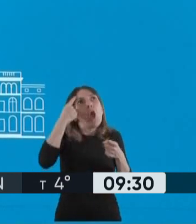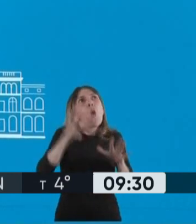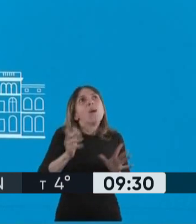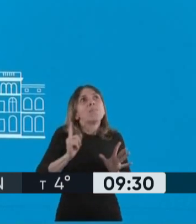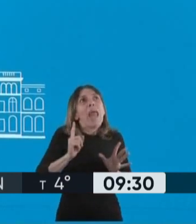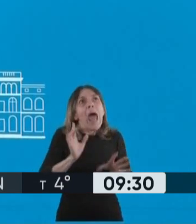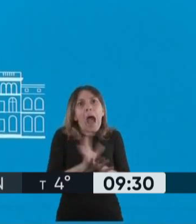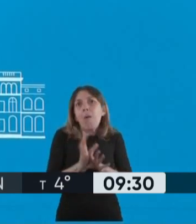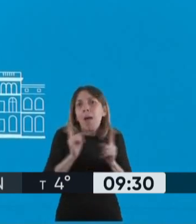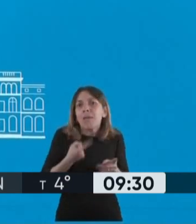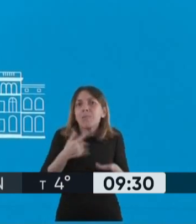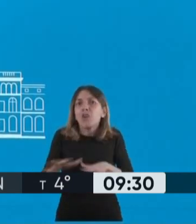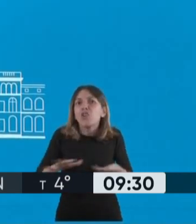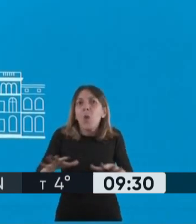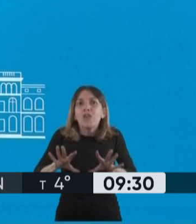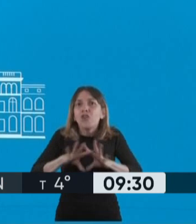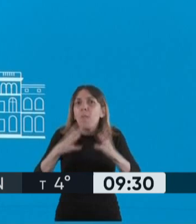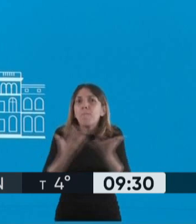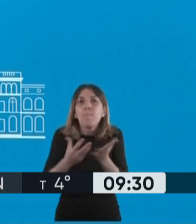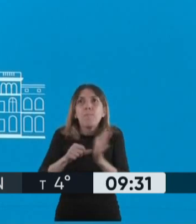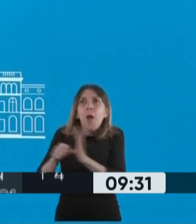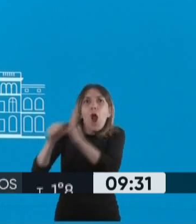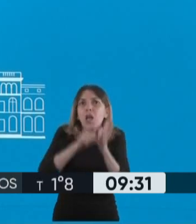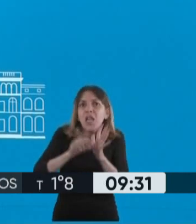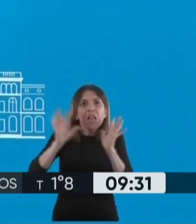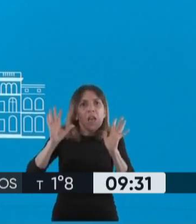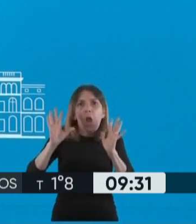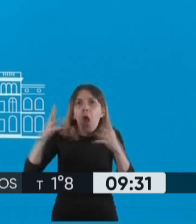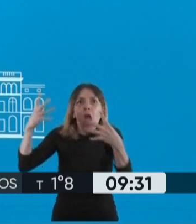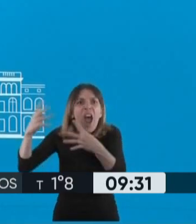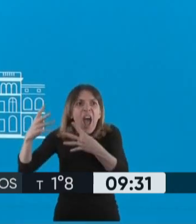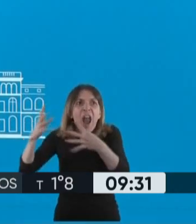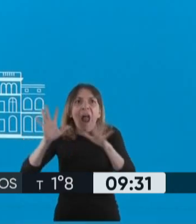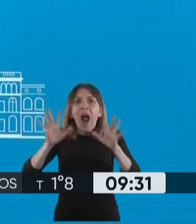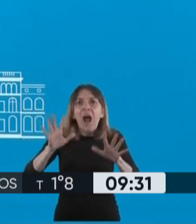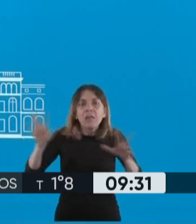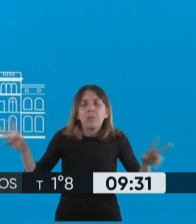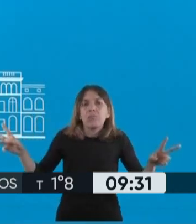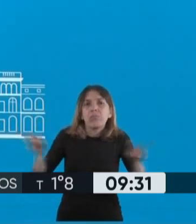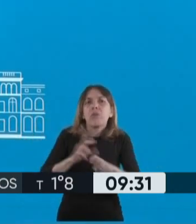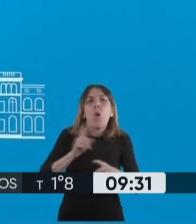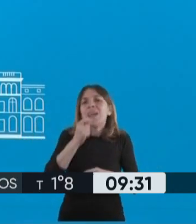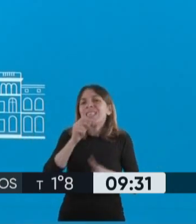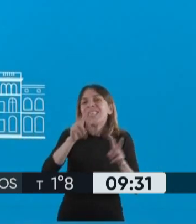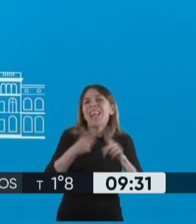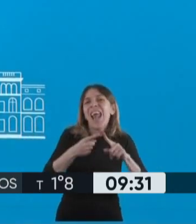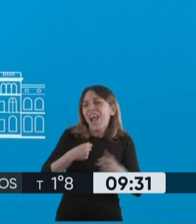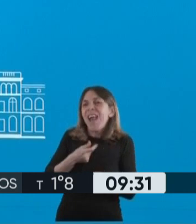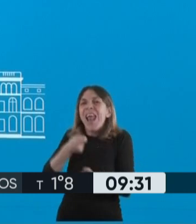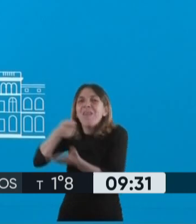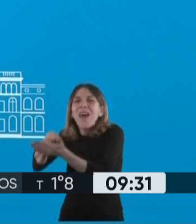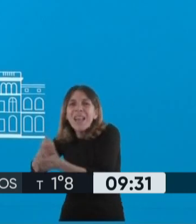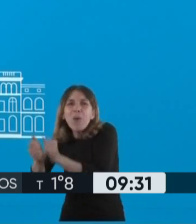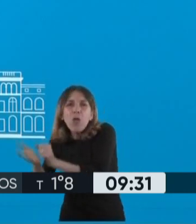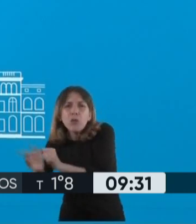momento particular geopolítico, si querés, del mundo y de la guerra, y no con lo que invirtieron o con el proyecto que están